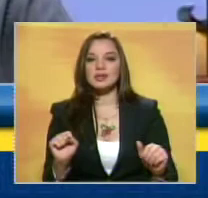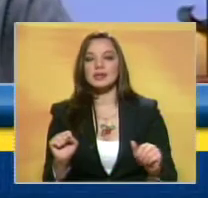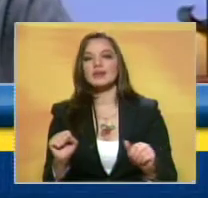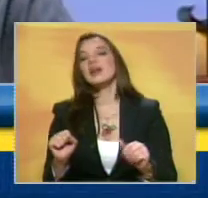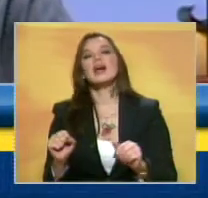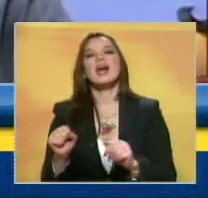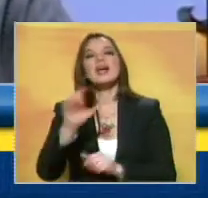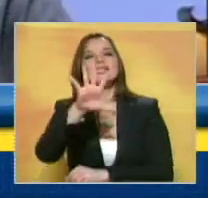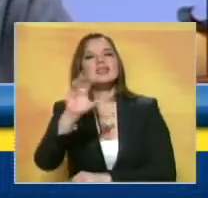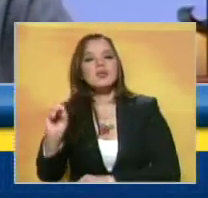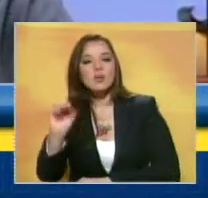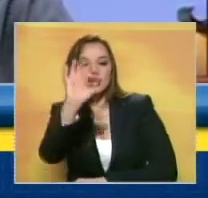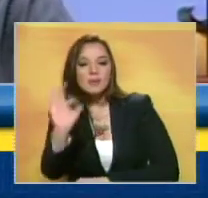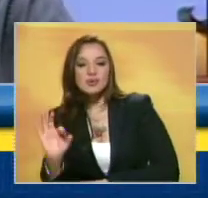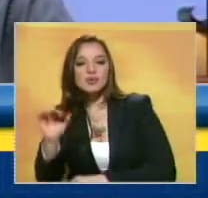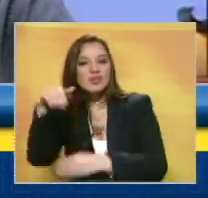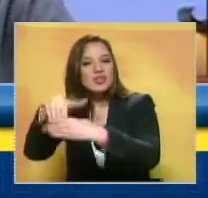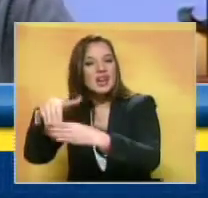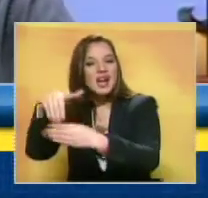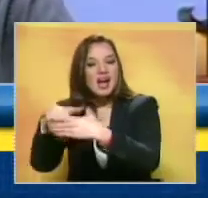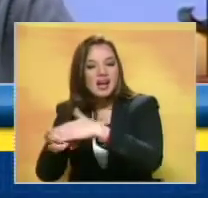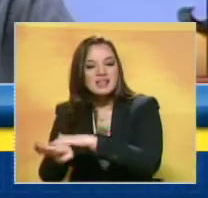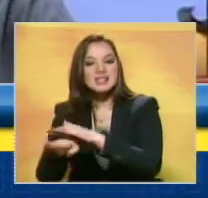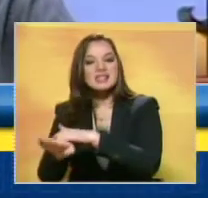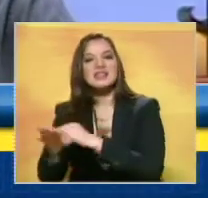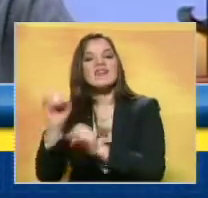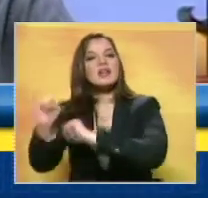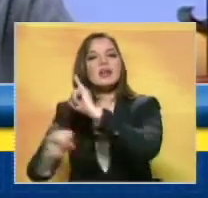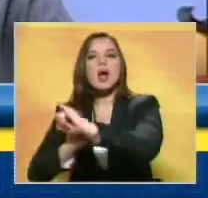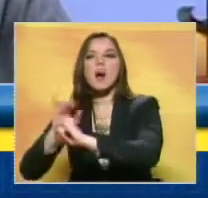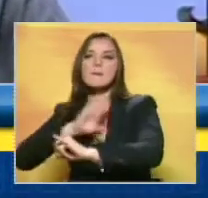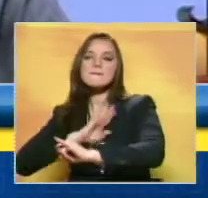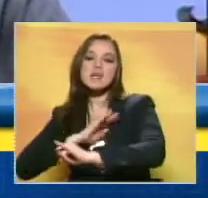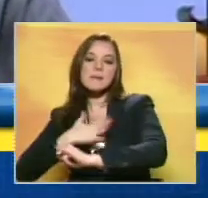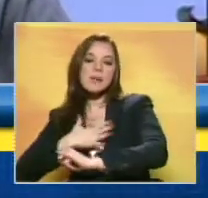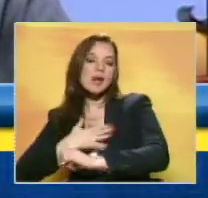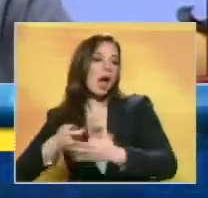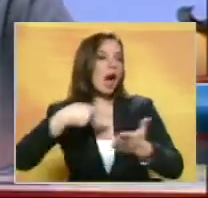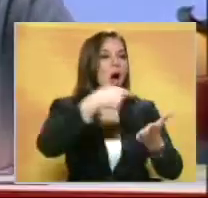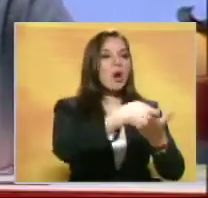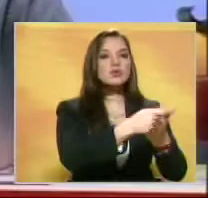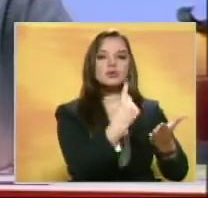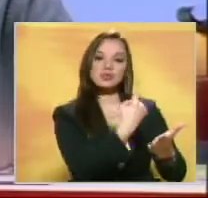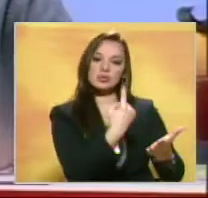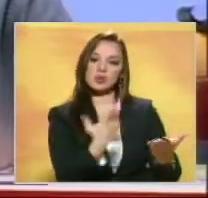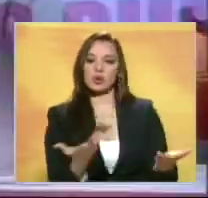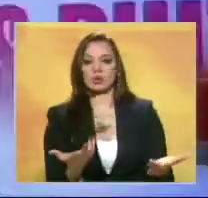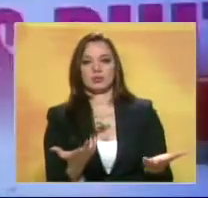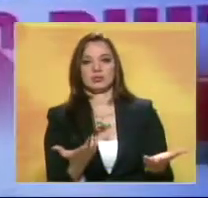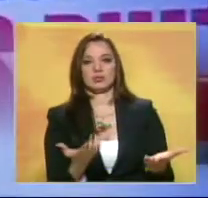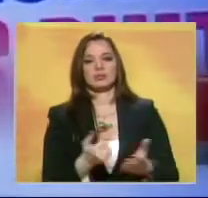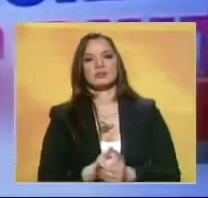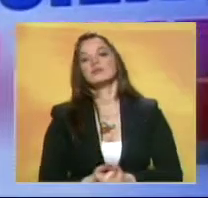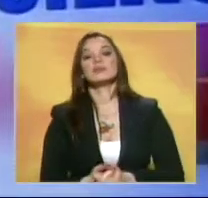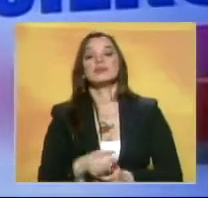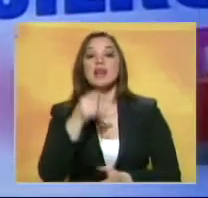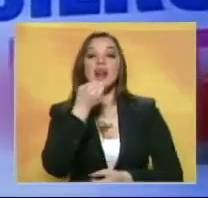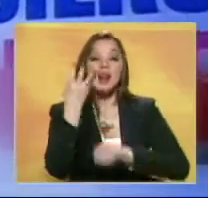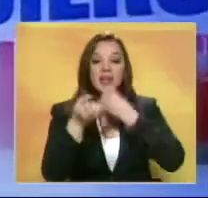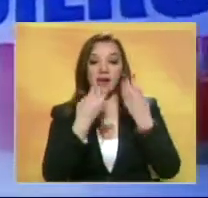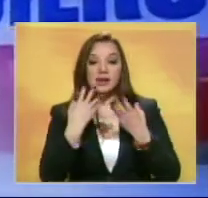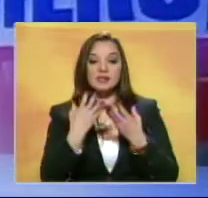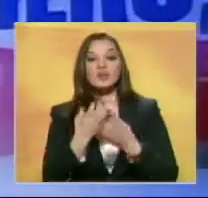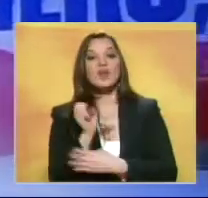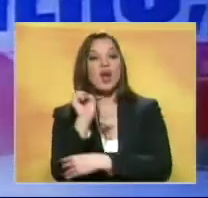el 50% de las reservas internacionales de mi país a un solo pago a acreedores. Estas declaraciones las